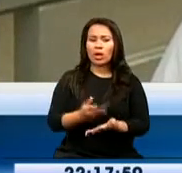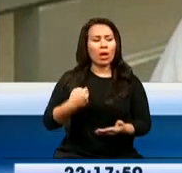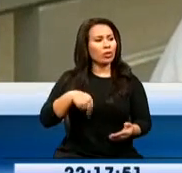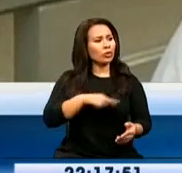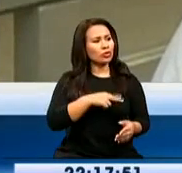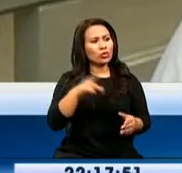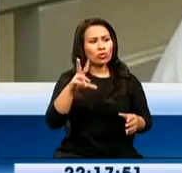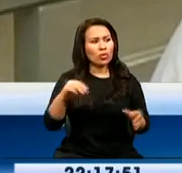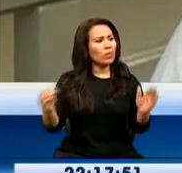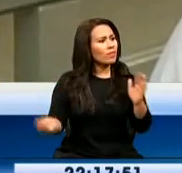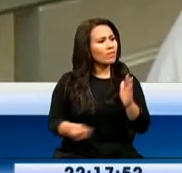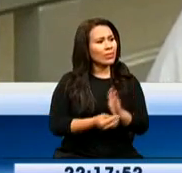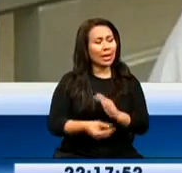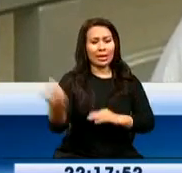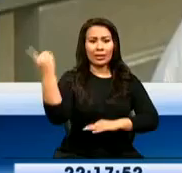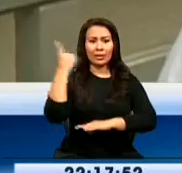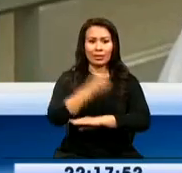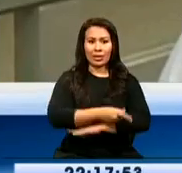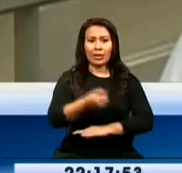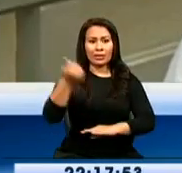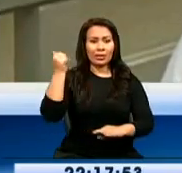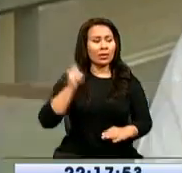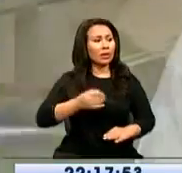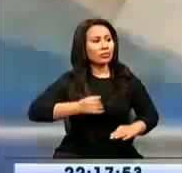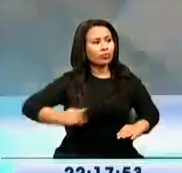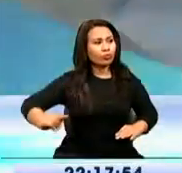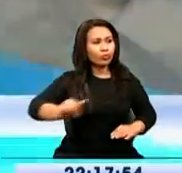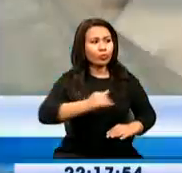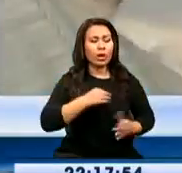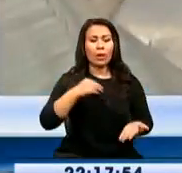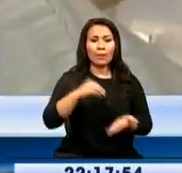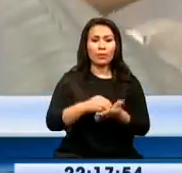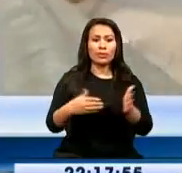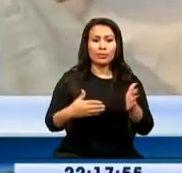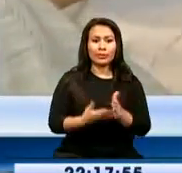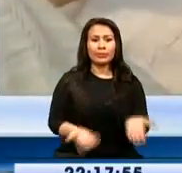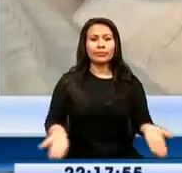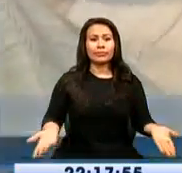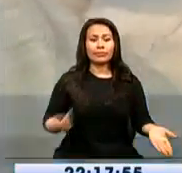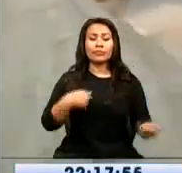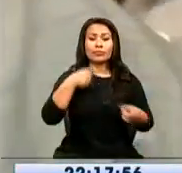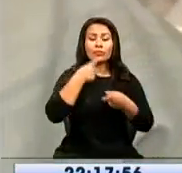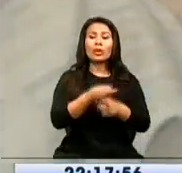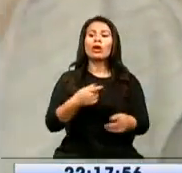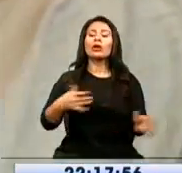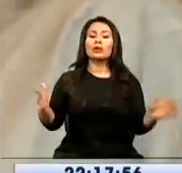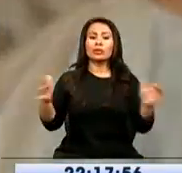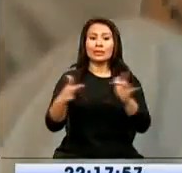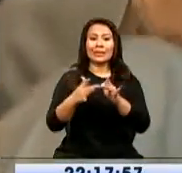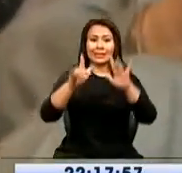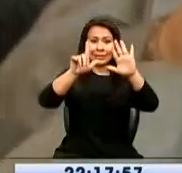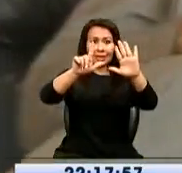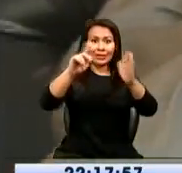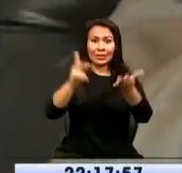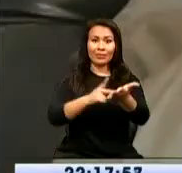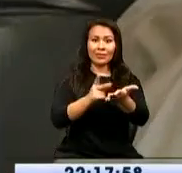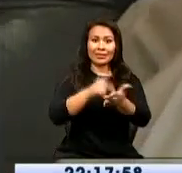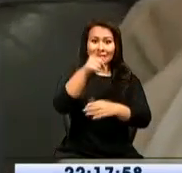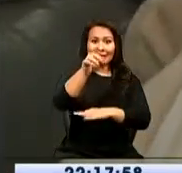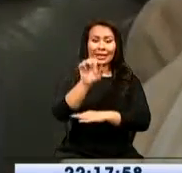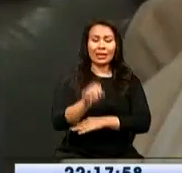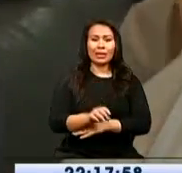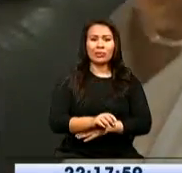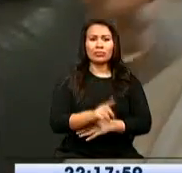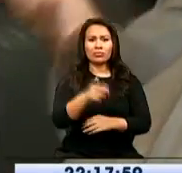elecciones llevadas del día de ayer y la democracia estuvo en pie. Con ello coincide el 7 veces embajador del Ecuador,